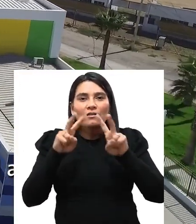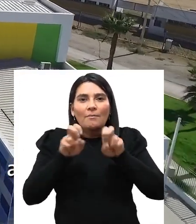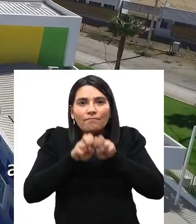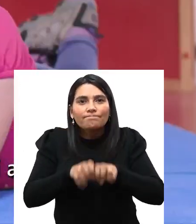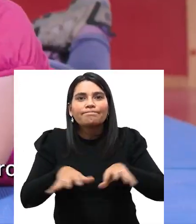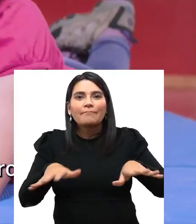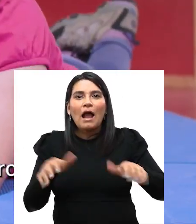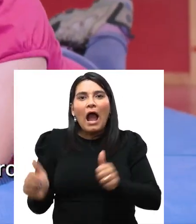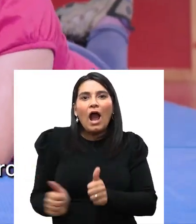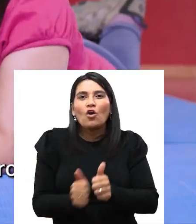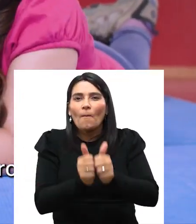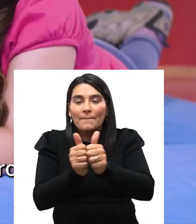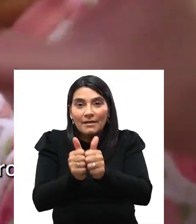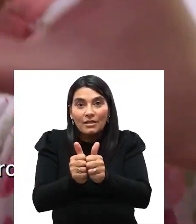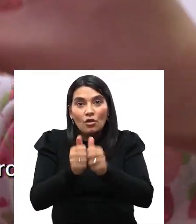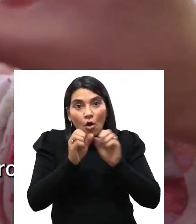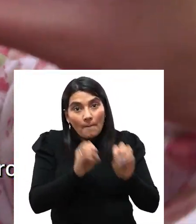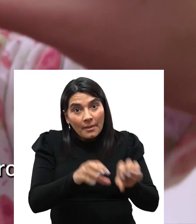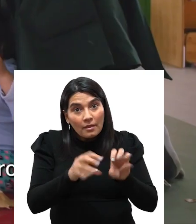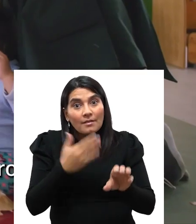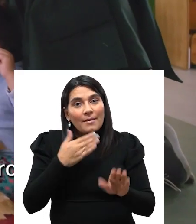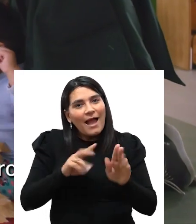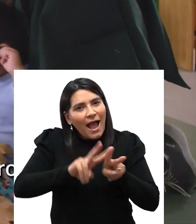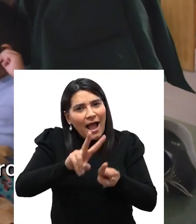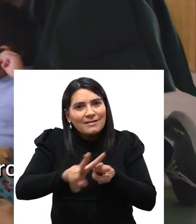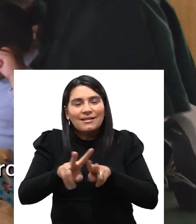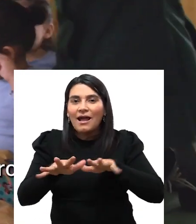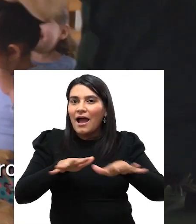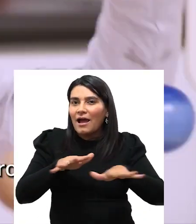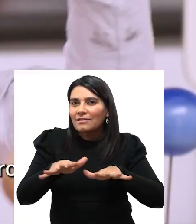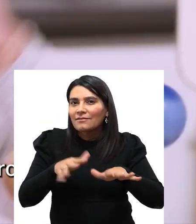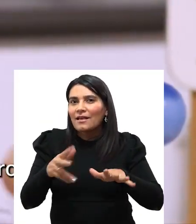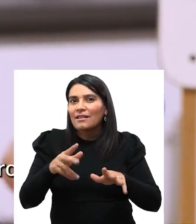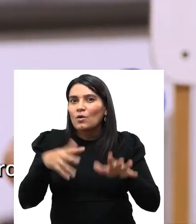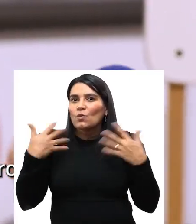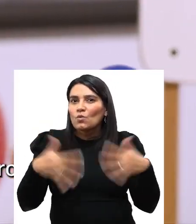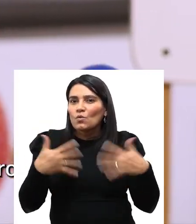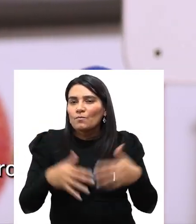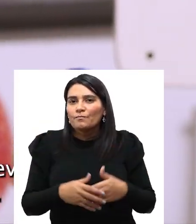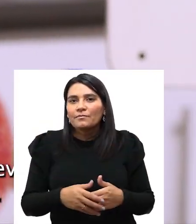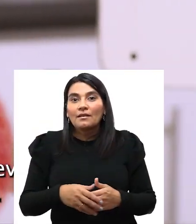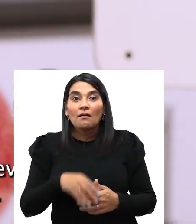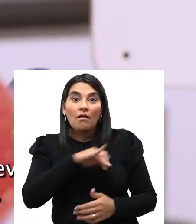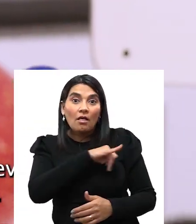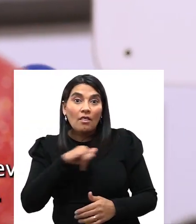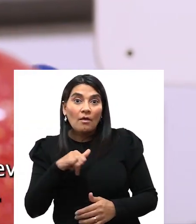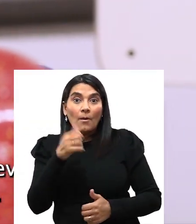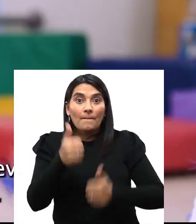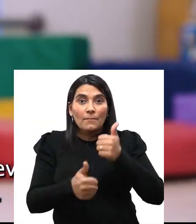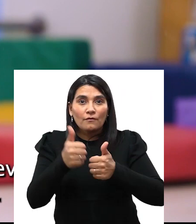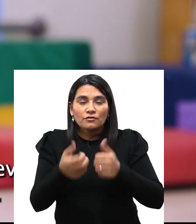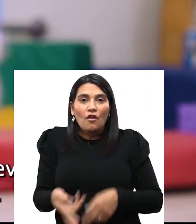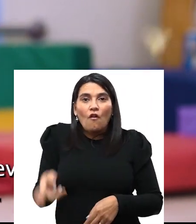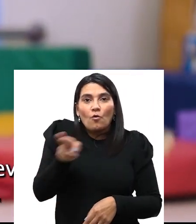de cobertura, el acompañamiento técnico-pedagógico y en desarrollar una reflexión crítica. Con la reforma